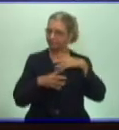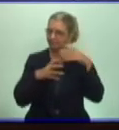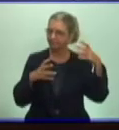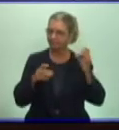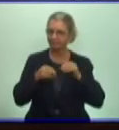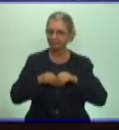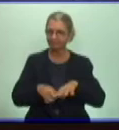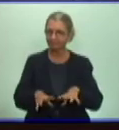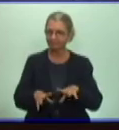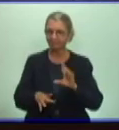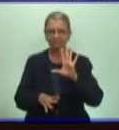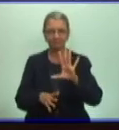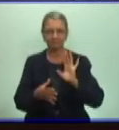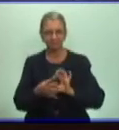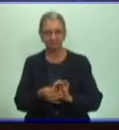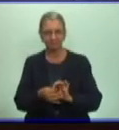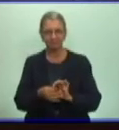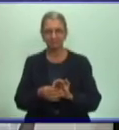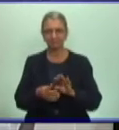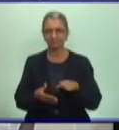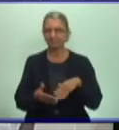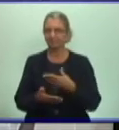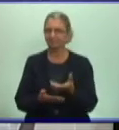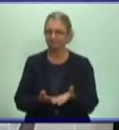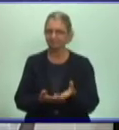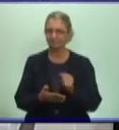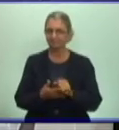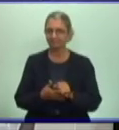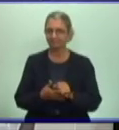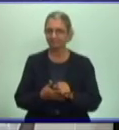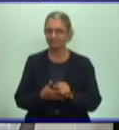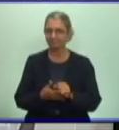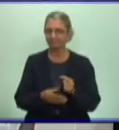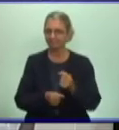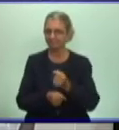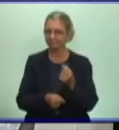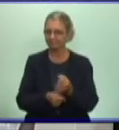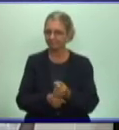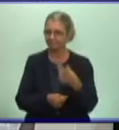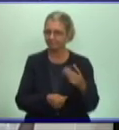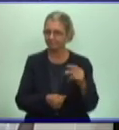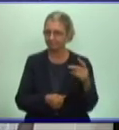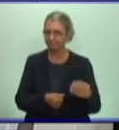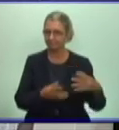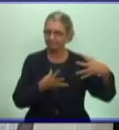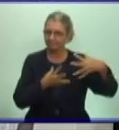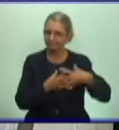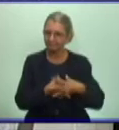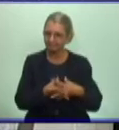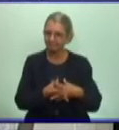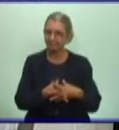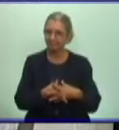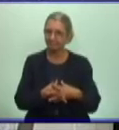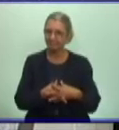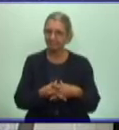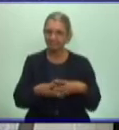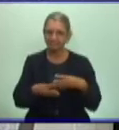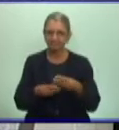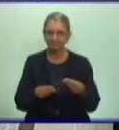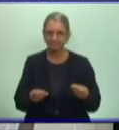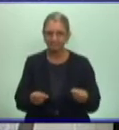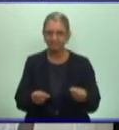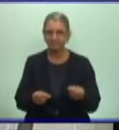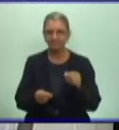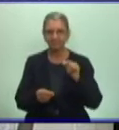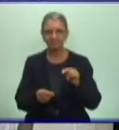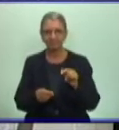quinto grado habíamos planteado que el trabajo práctico integrador giraba sobre el capítulo 6, La vida en la Tierra. Proponíamos tres temáticas y